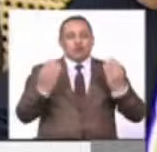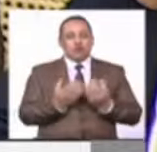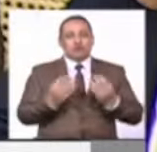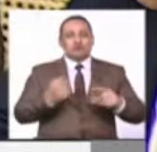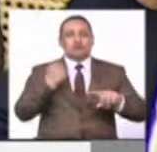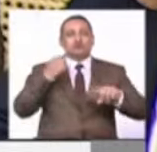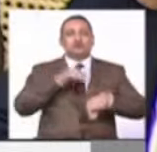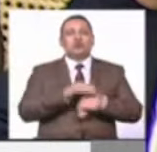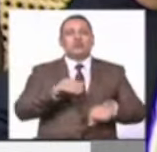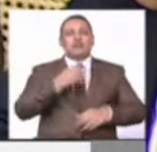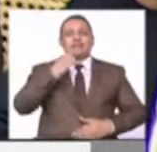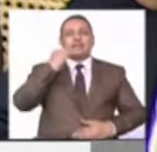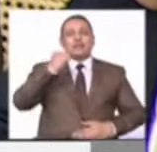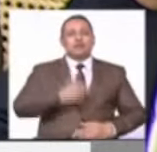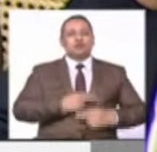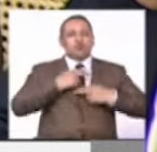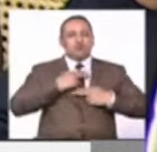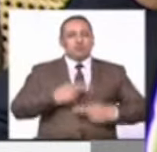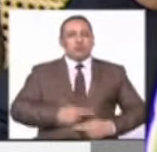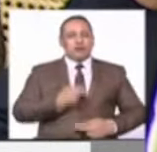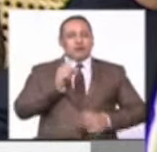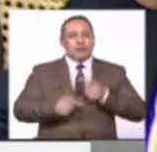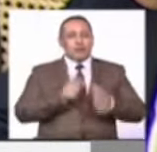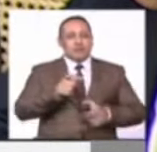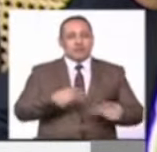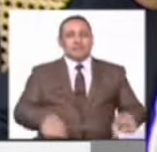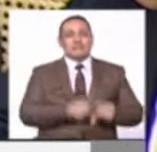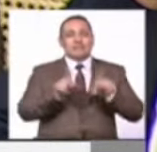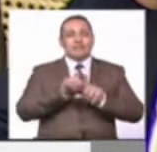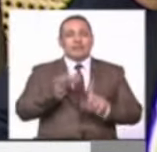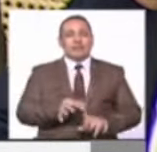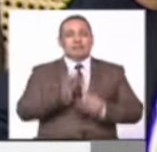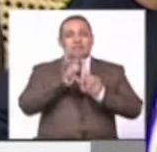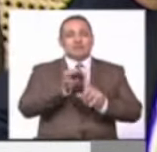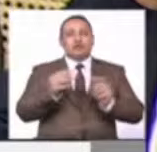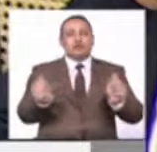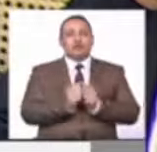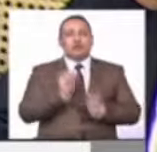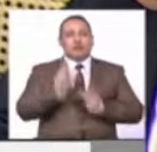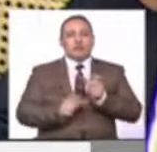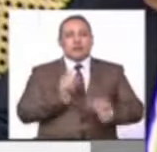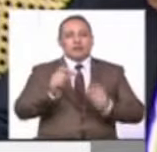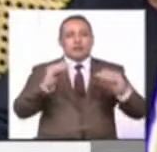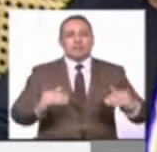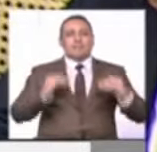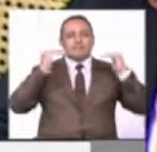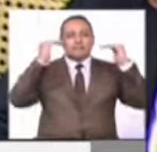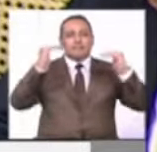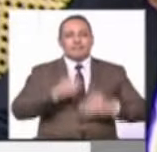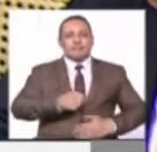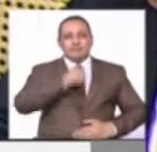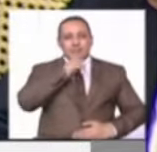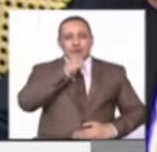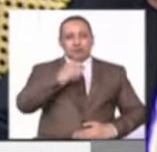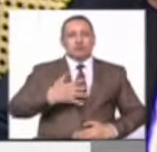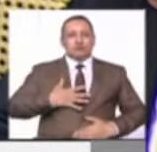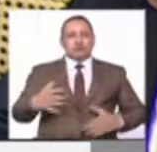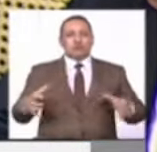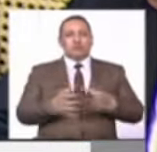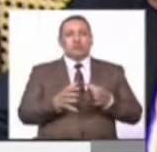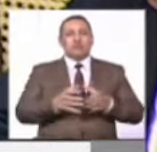los derechos humanos de todas las personas y en particular de las personas mayores de edad somos